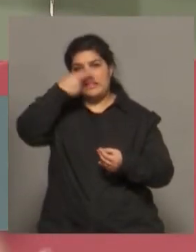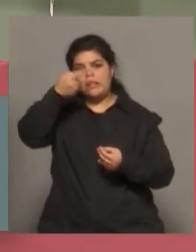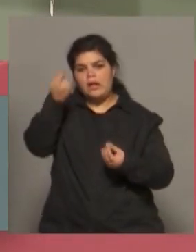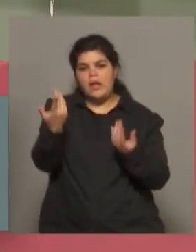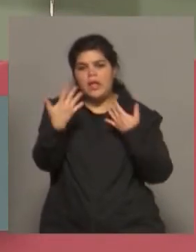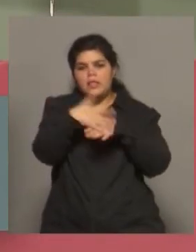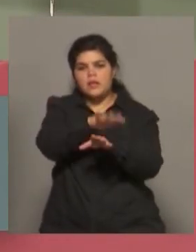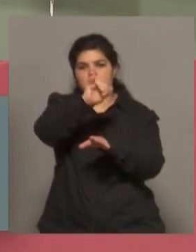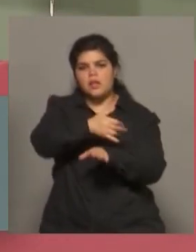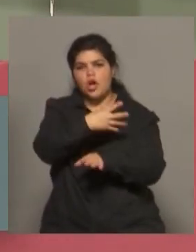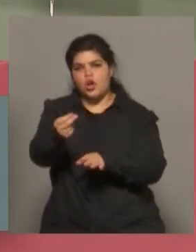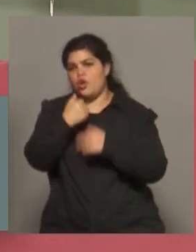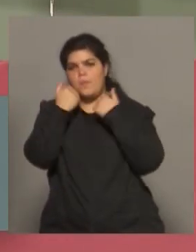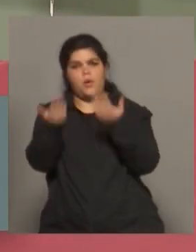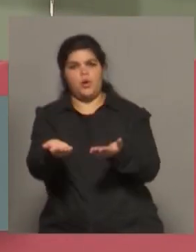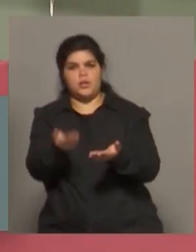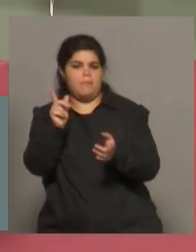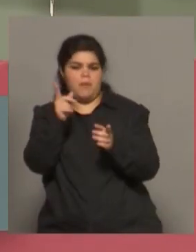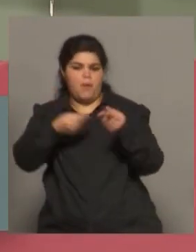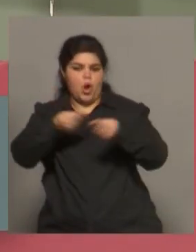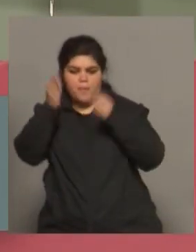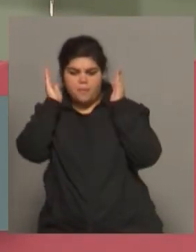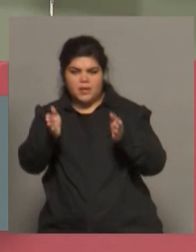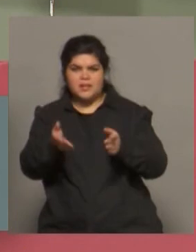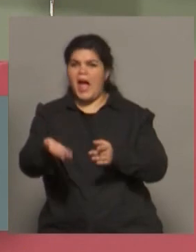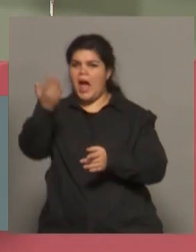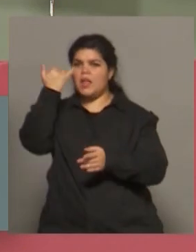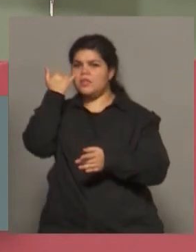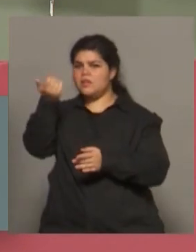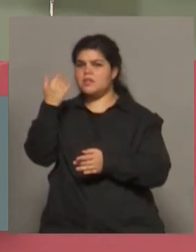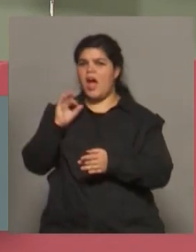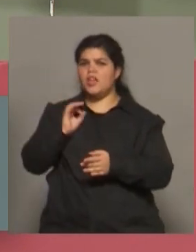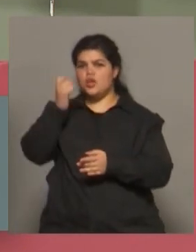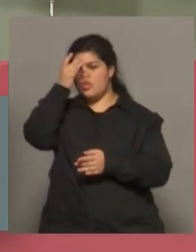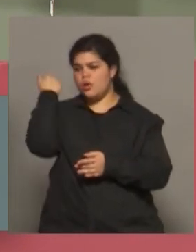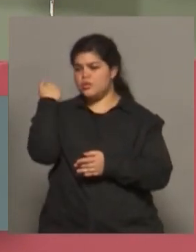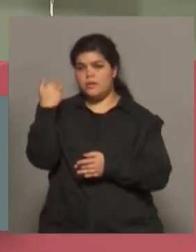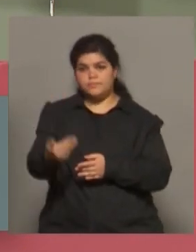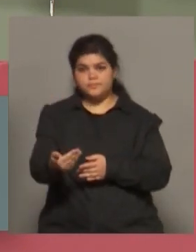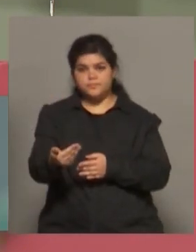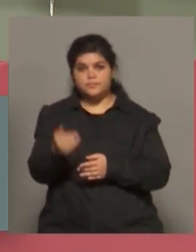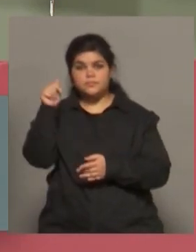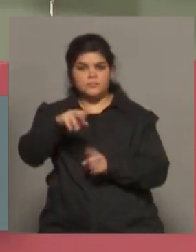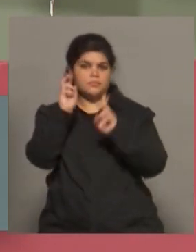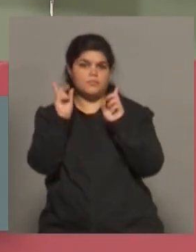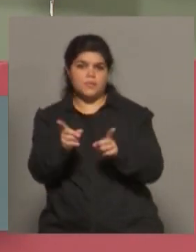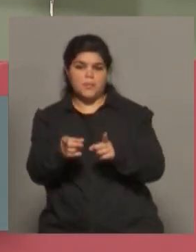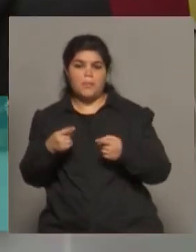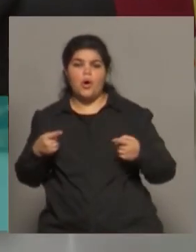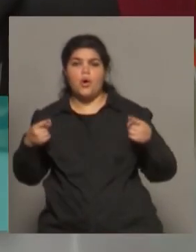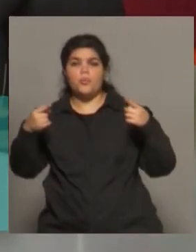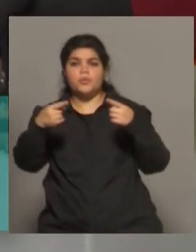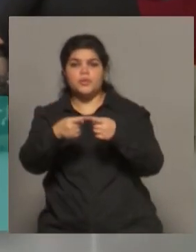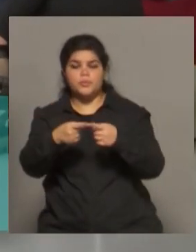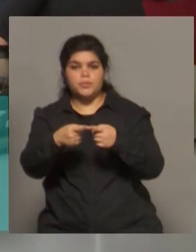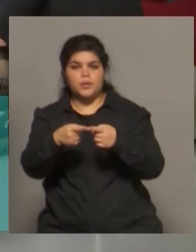había dado, y hay que decirlo, en estos últimos 12 años, una visión, digamos, que tenía que ver y con objetivos que tenían que ver